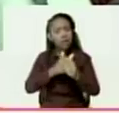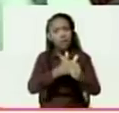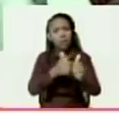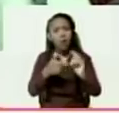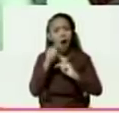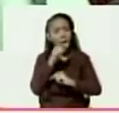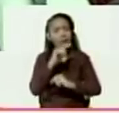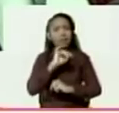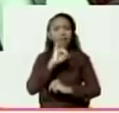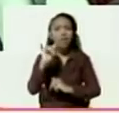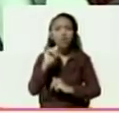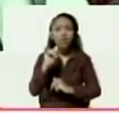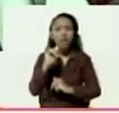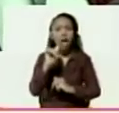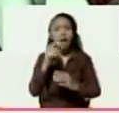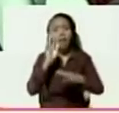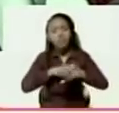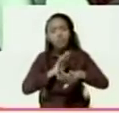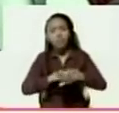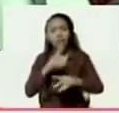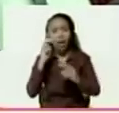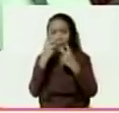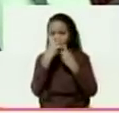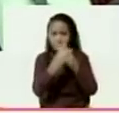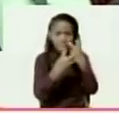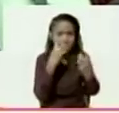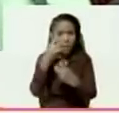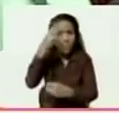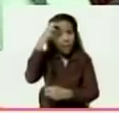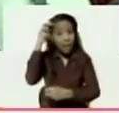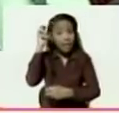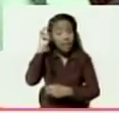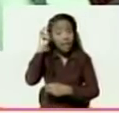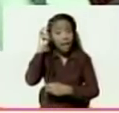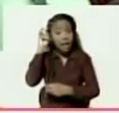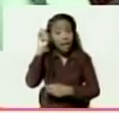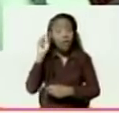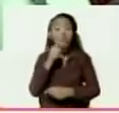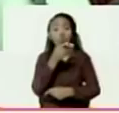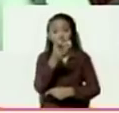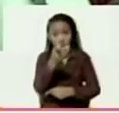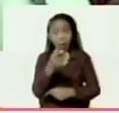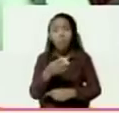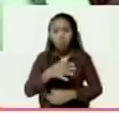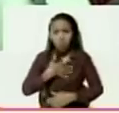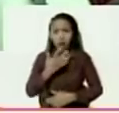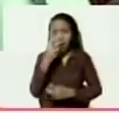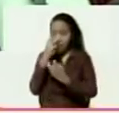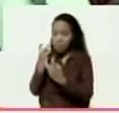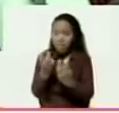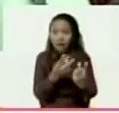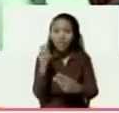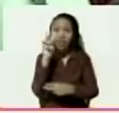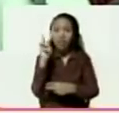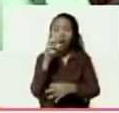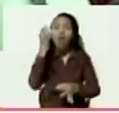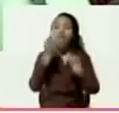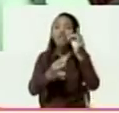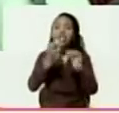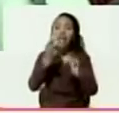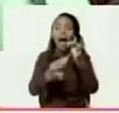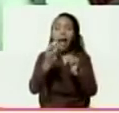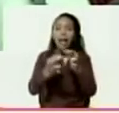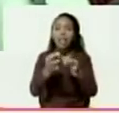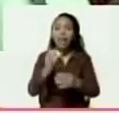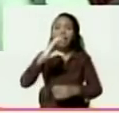esa denuncia en ocasión de la visita del canciller y si usted estaría dispuesto a invitar a Venezuela los fiscales de la